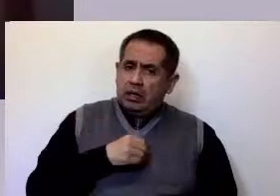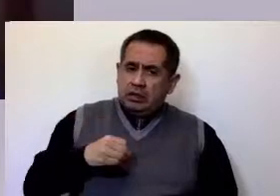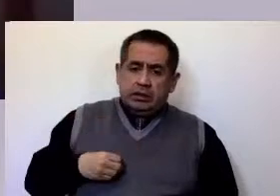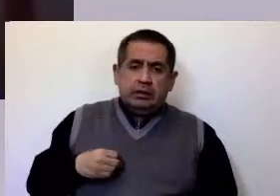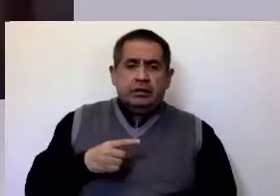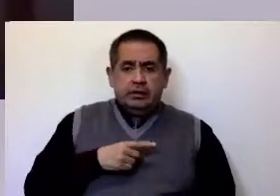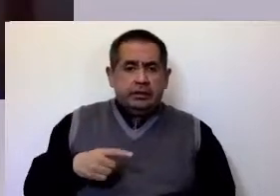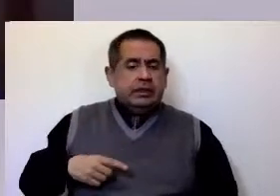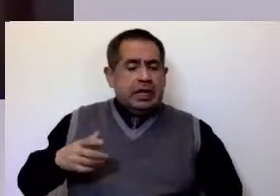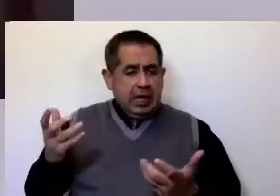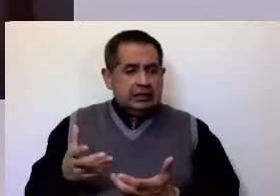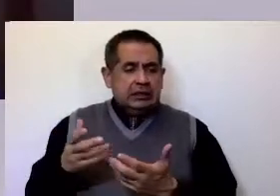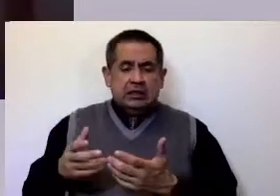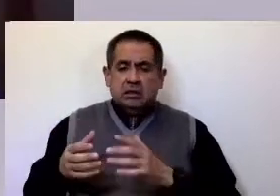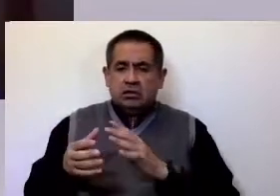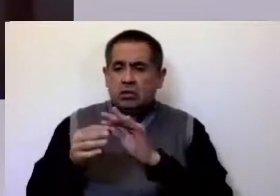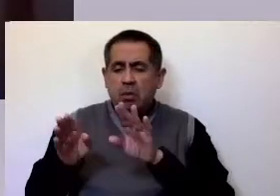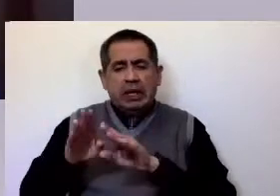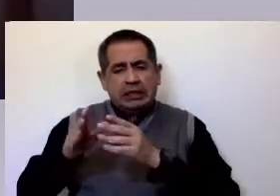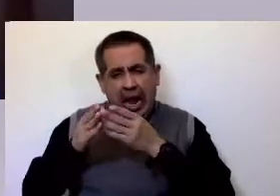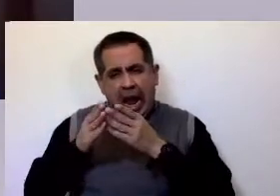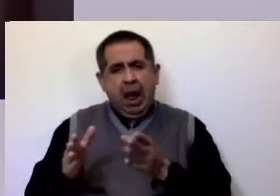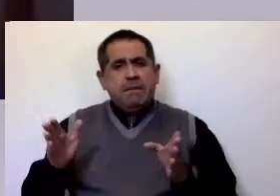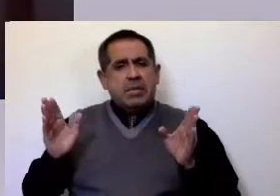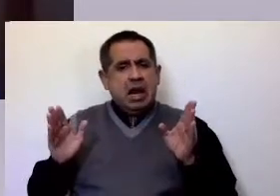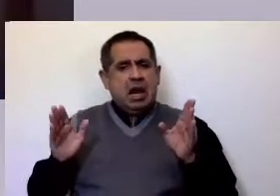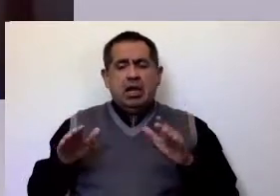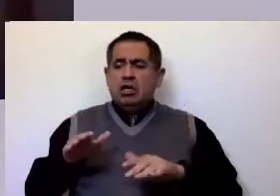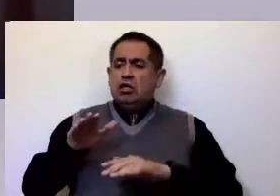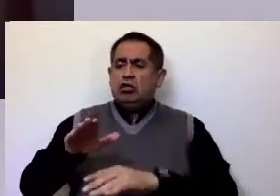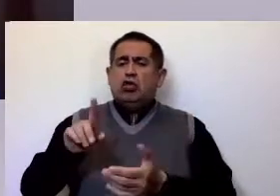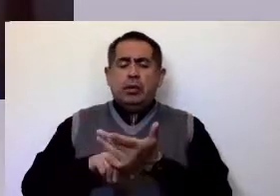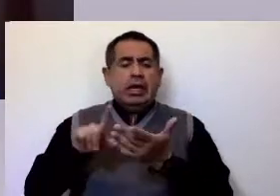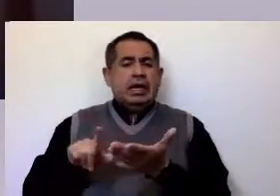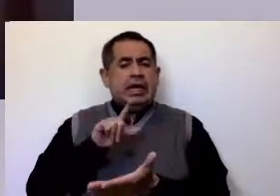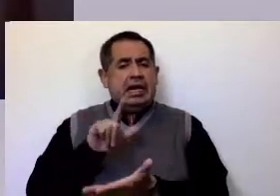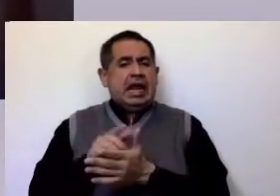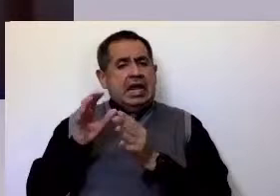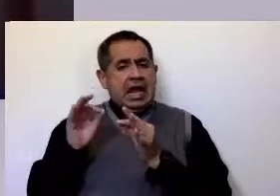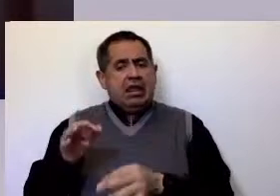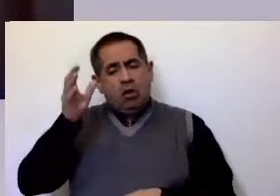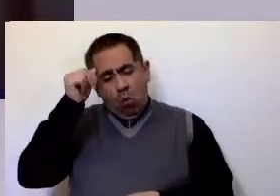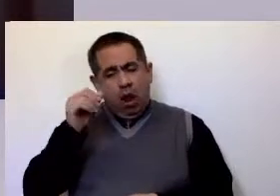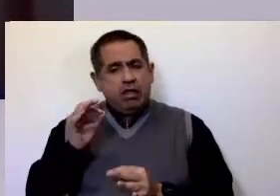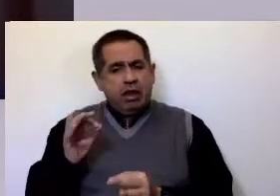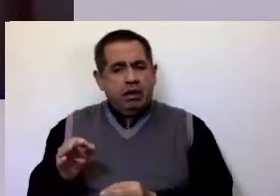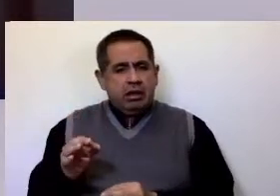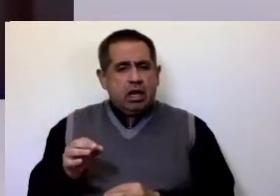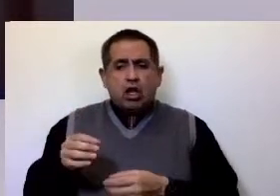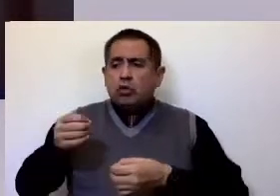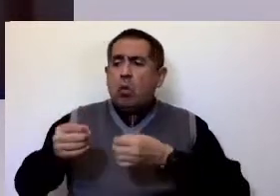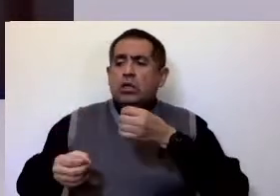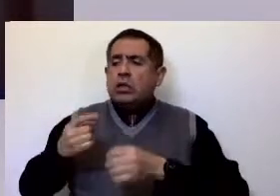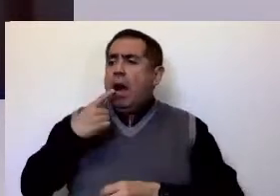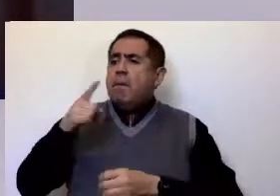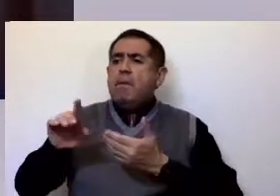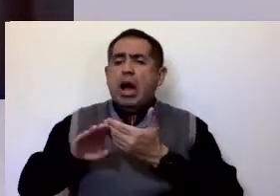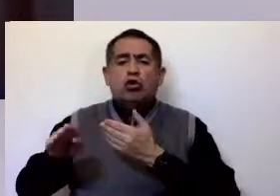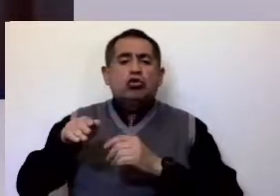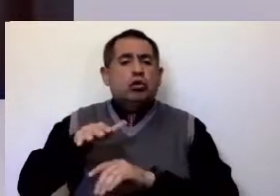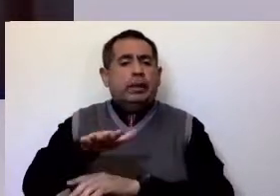interpretación amplia en relación con la legitimación activa en el juicio de amparo en materia ambiental